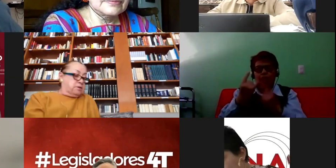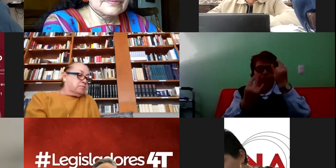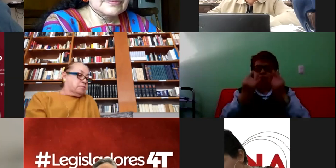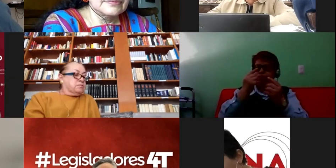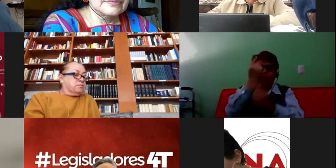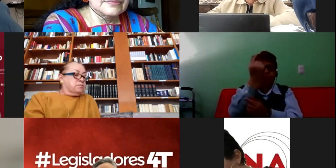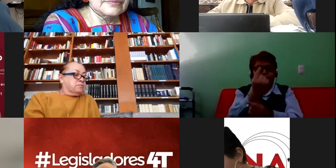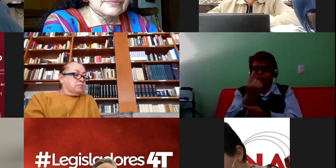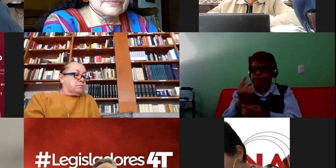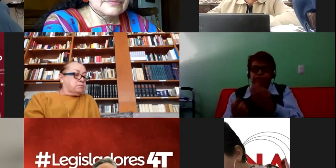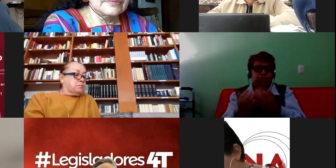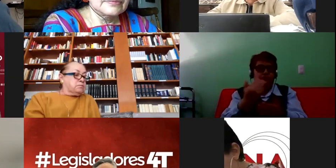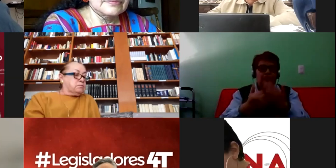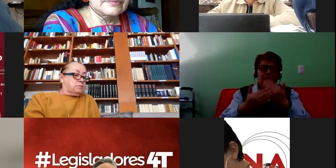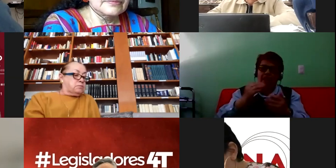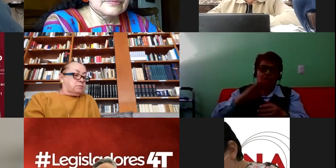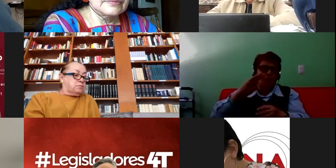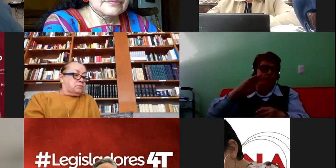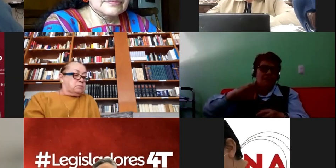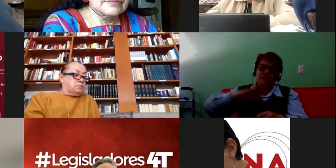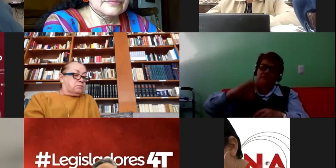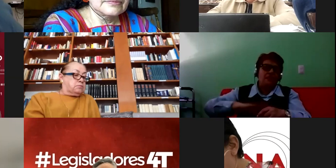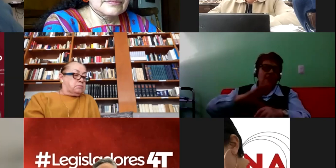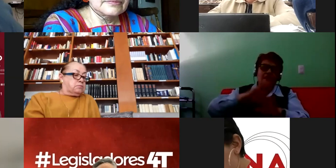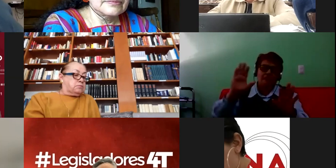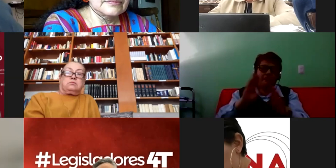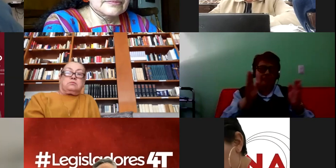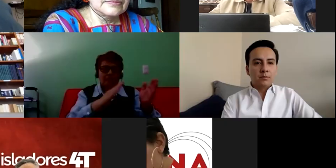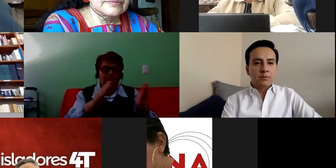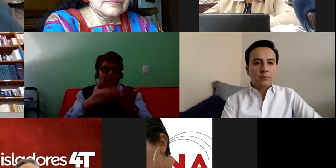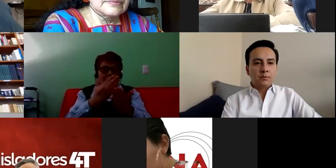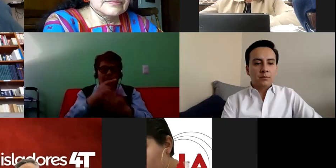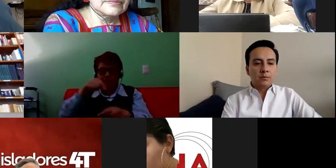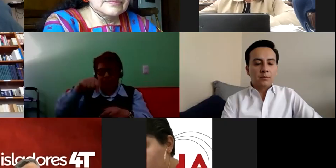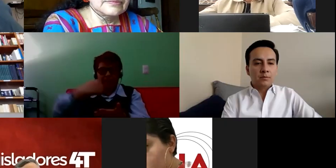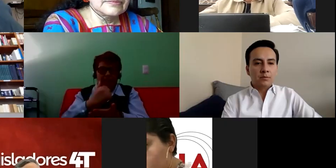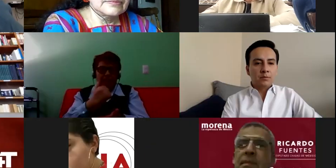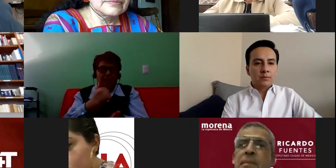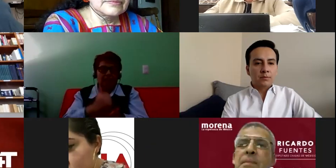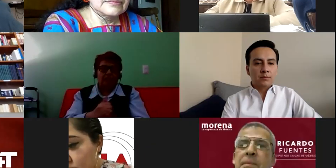y no así el titular del Ejecutivo Federal, como lo planteaba el proponente. ¿Es cuánto?